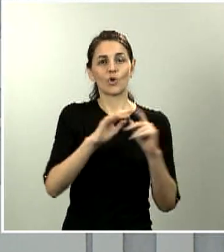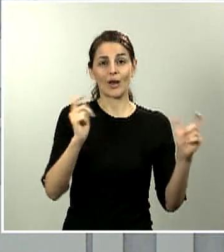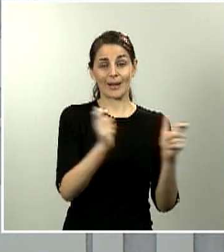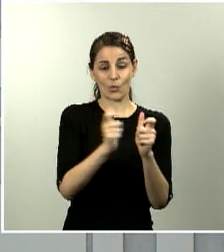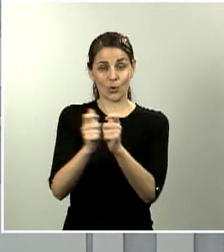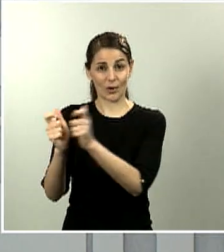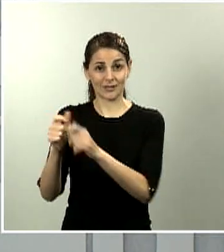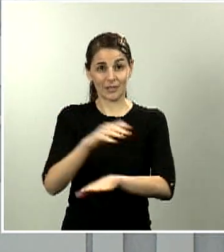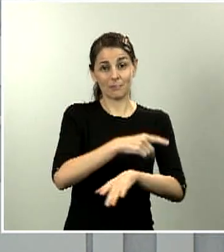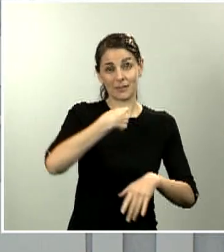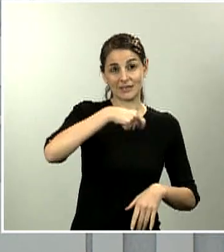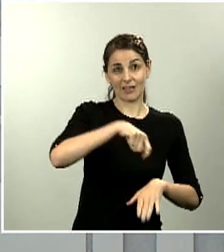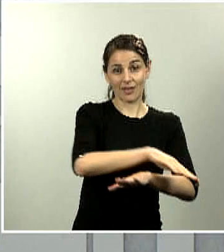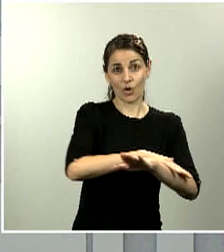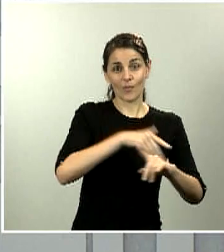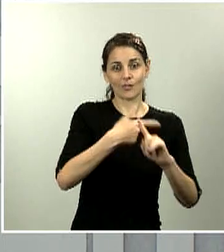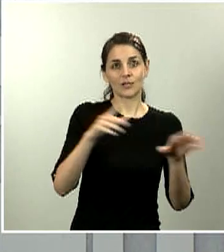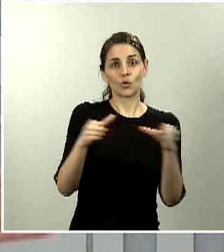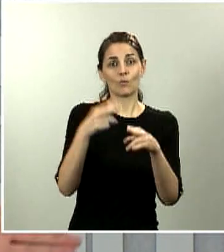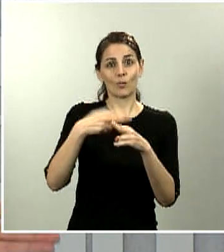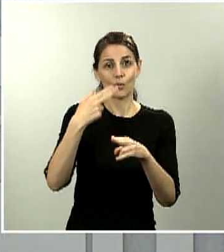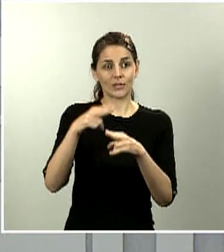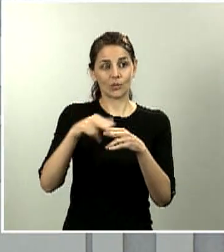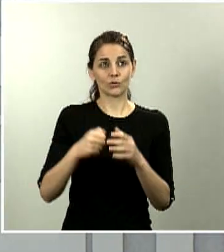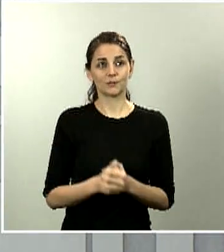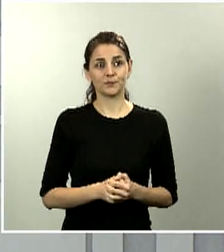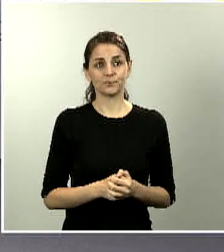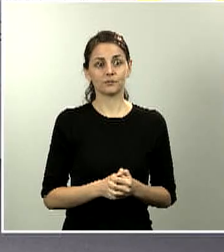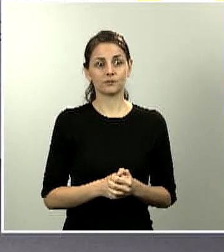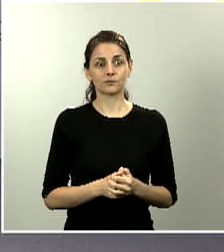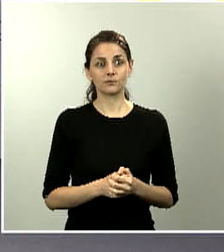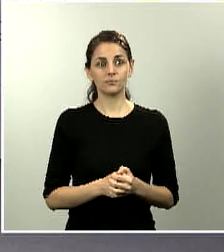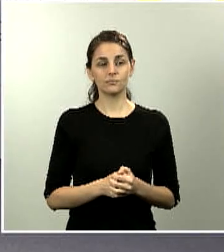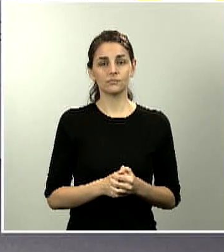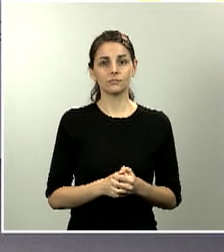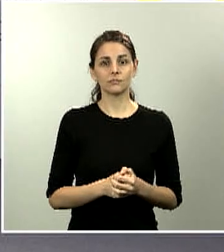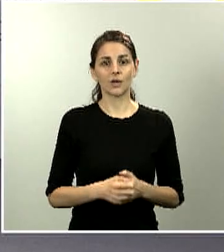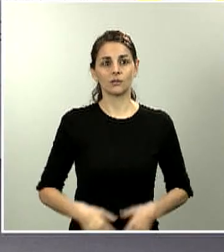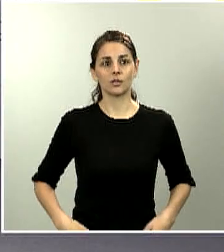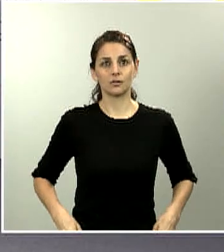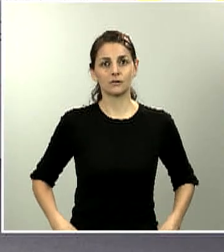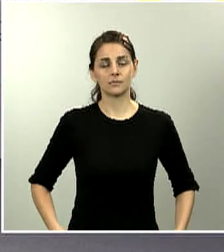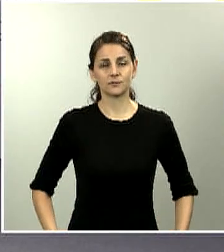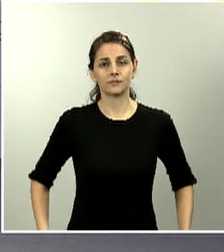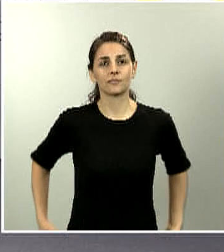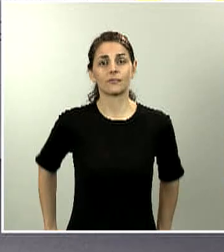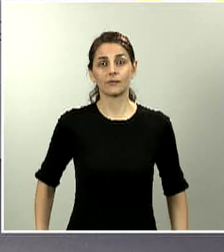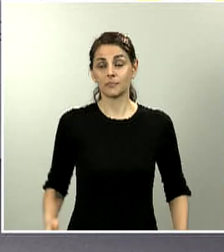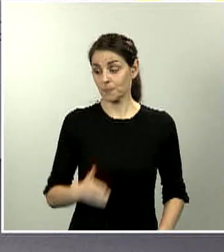con las formaciones políticas. Como decía Miguel Ángel, me acompaña, como viene siendo habitual, el ministro de Sanidad, Salvador